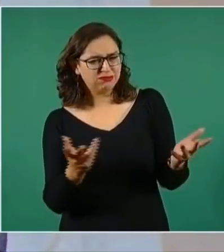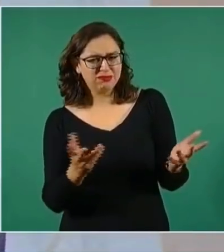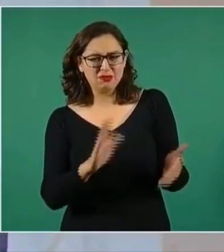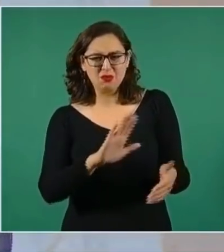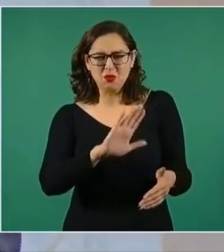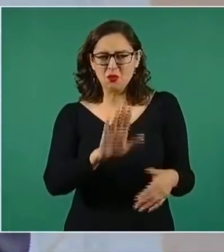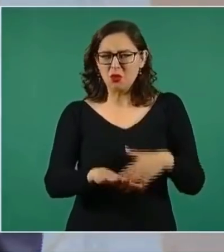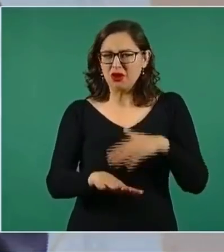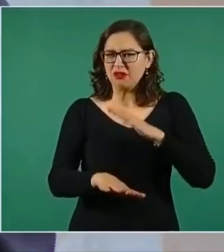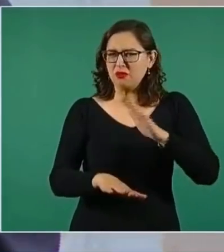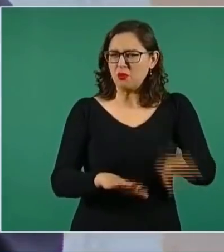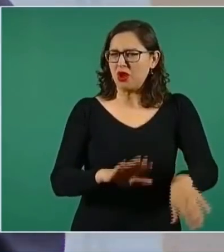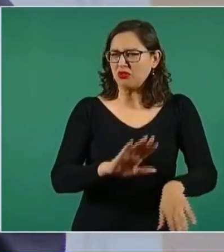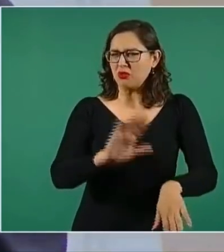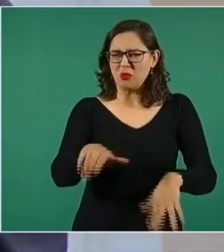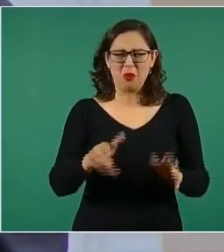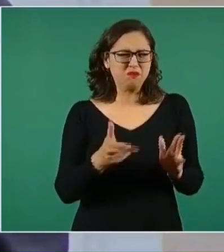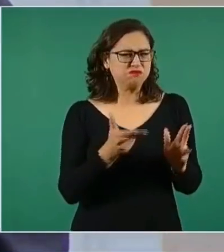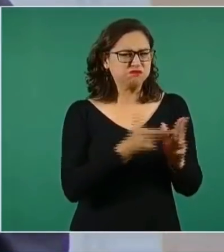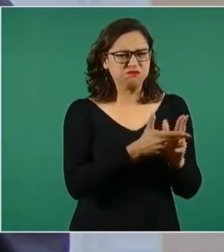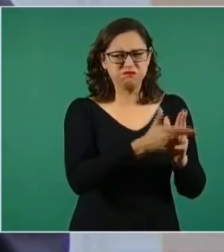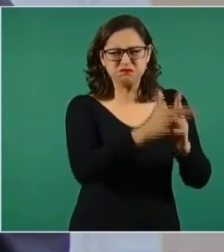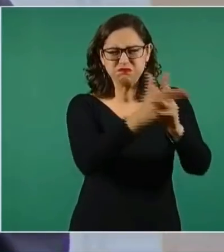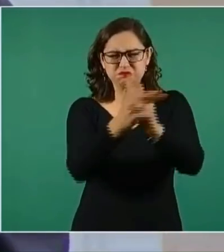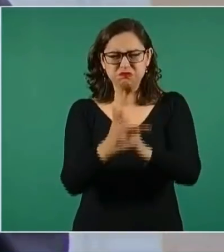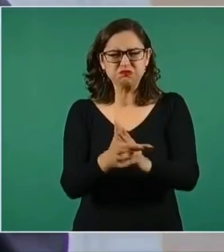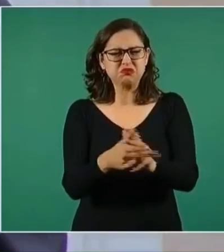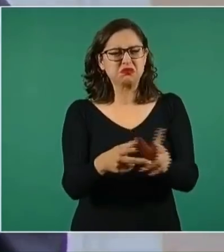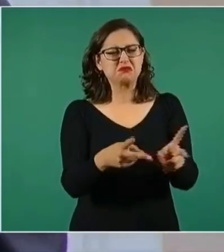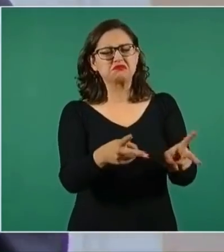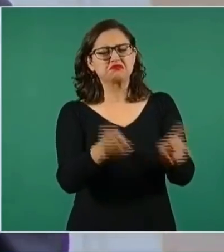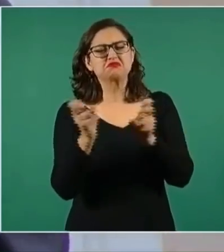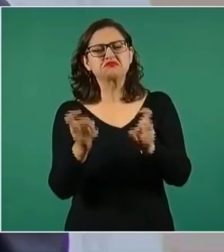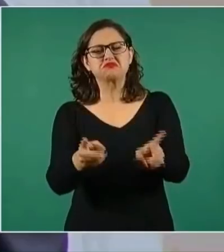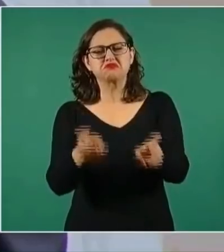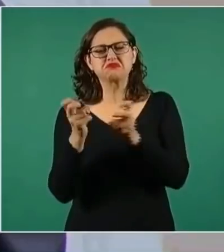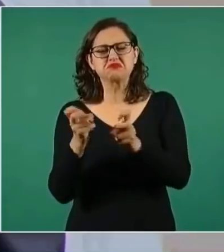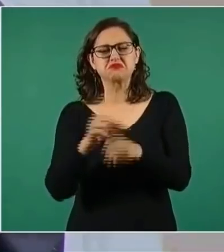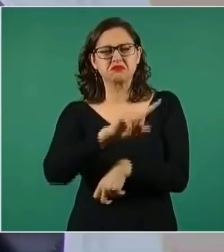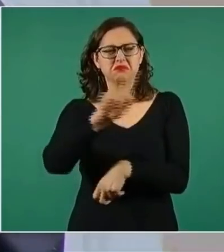tanto pueblo arrasado, saqueado y quemado,